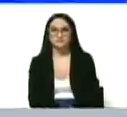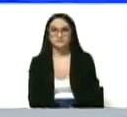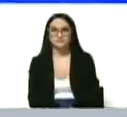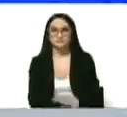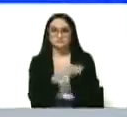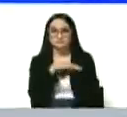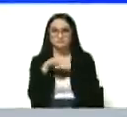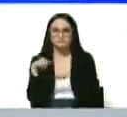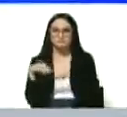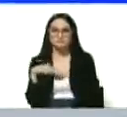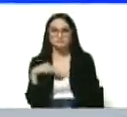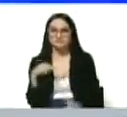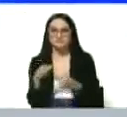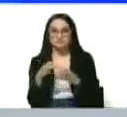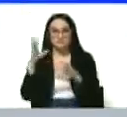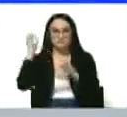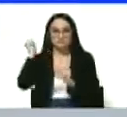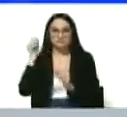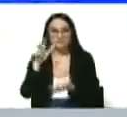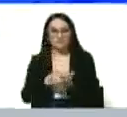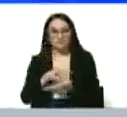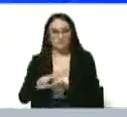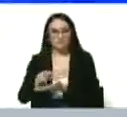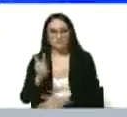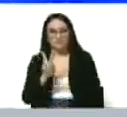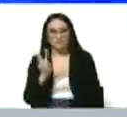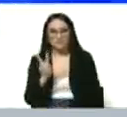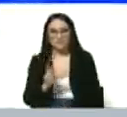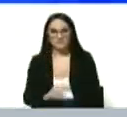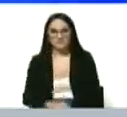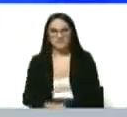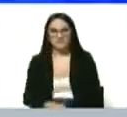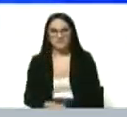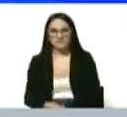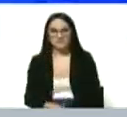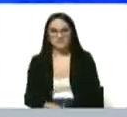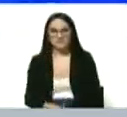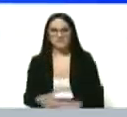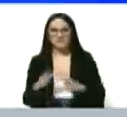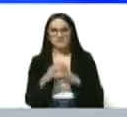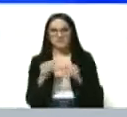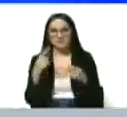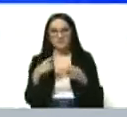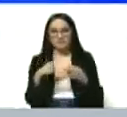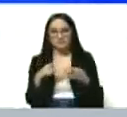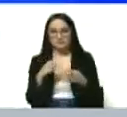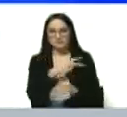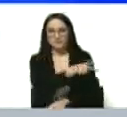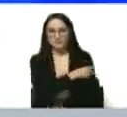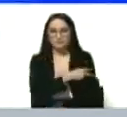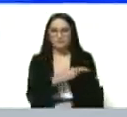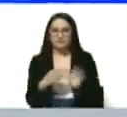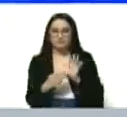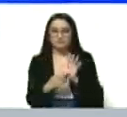Miembros del cuerpo diplomático acreditado en Venezuela. A todos los distinguidos delegados y